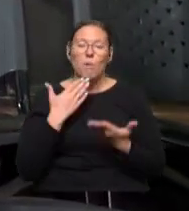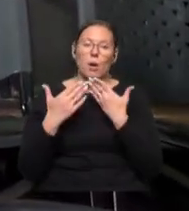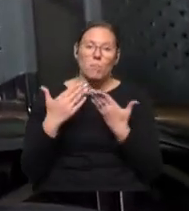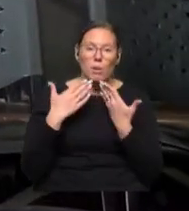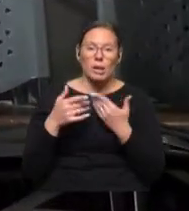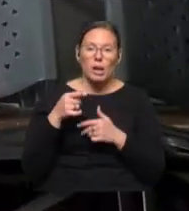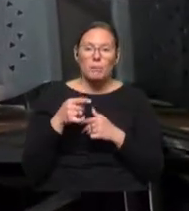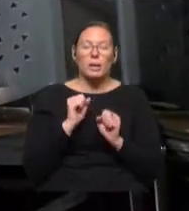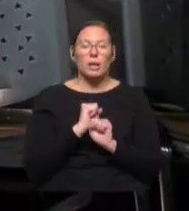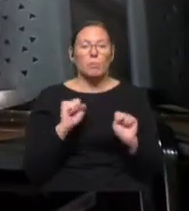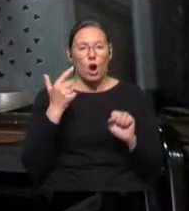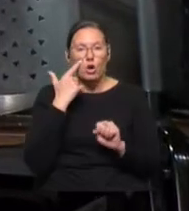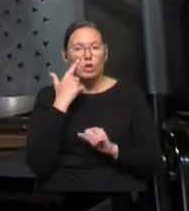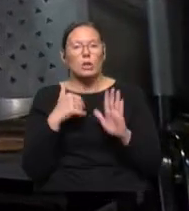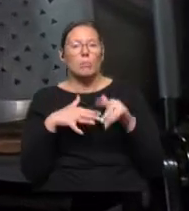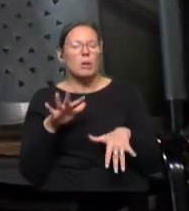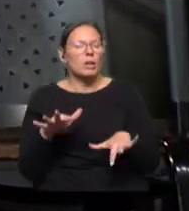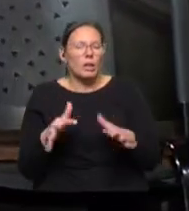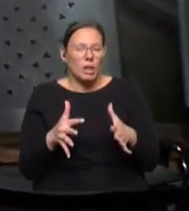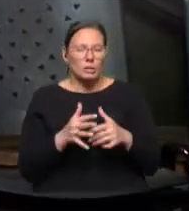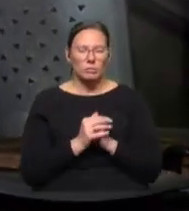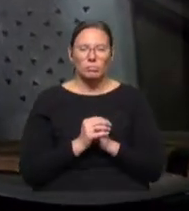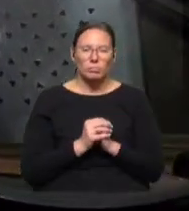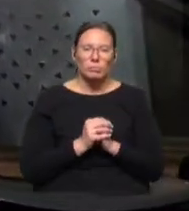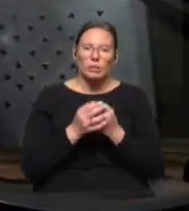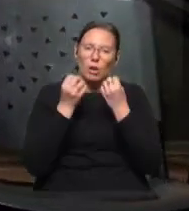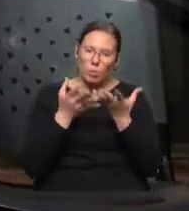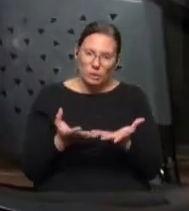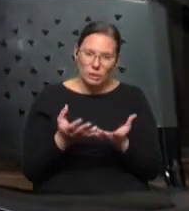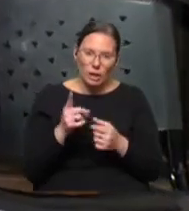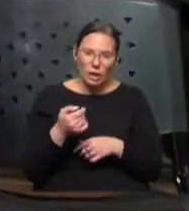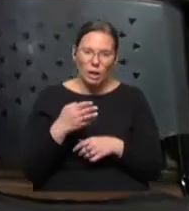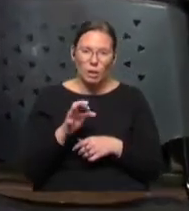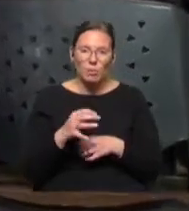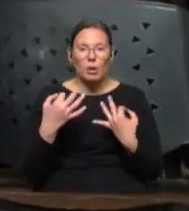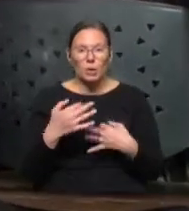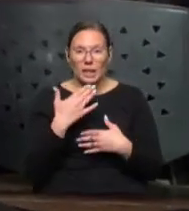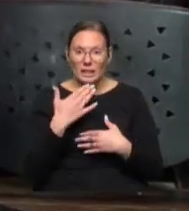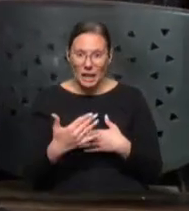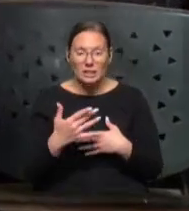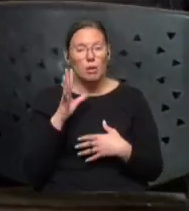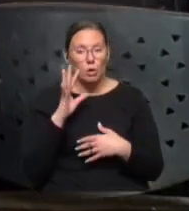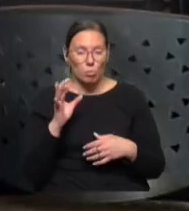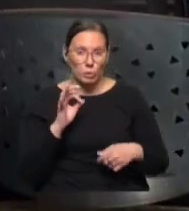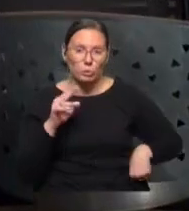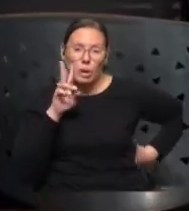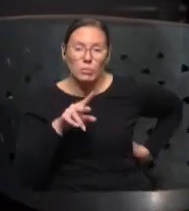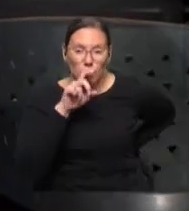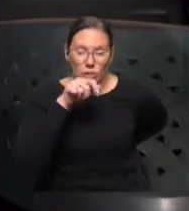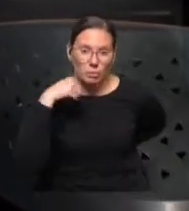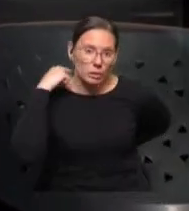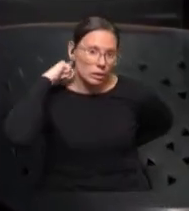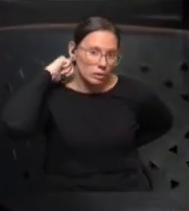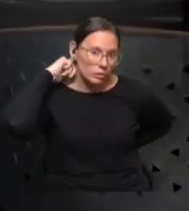poquito de eso para que puedan conocer más en profundidad esta obra. ¿Cómo estás, Gabo? Hola, ¿cómo estás, Agus? Gracias por el espacio desde Mirá Montevideo.